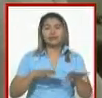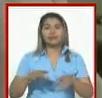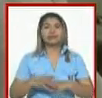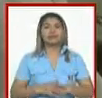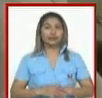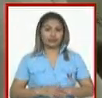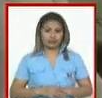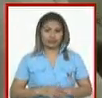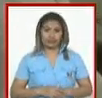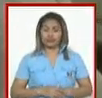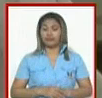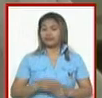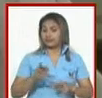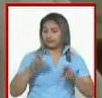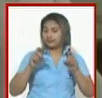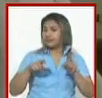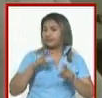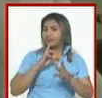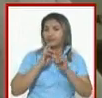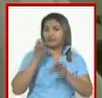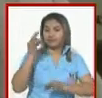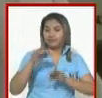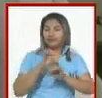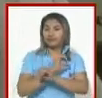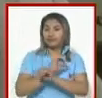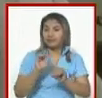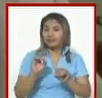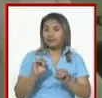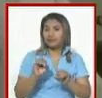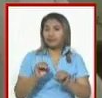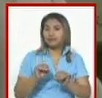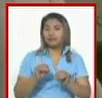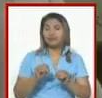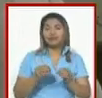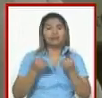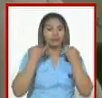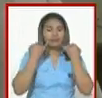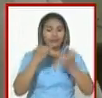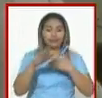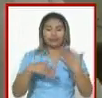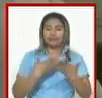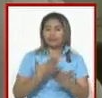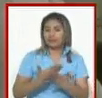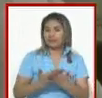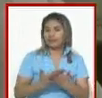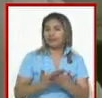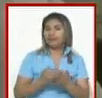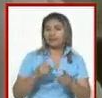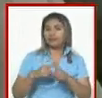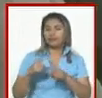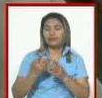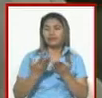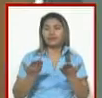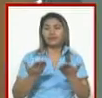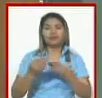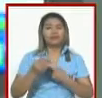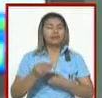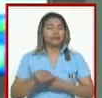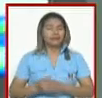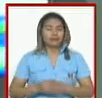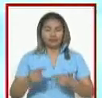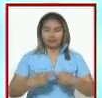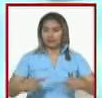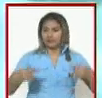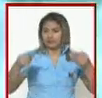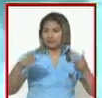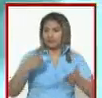aquello tendrá que responder si no hay nada que éste tendrá que hacer los descargos y tres cargos allá de las instancias que corresponde en